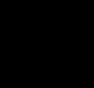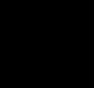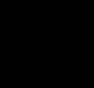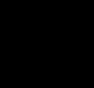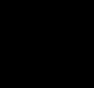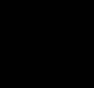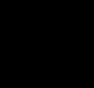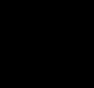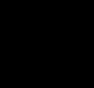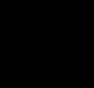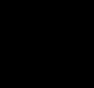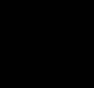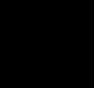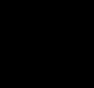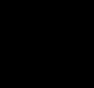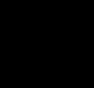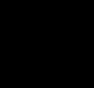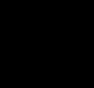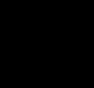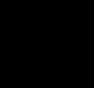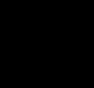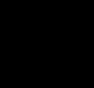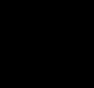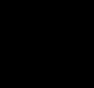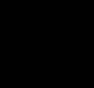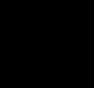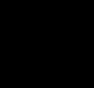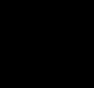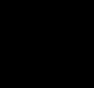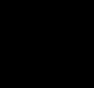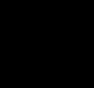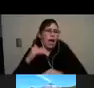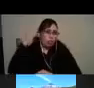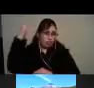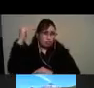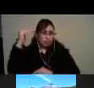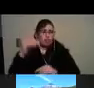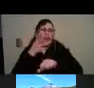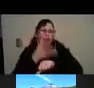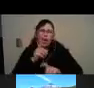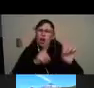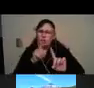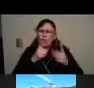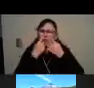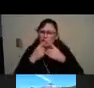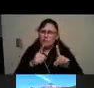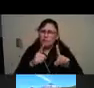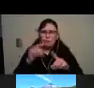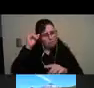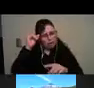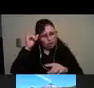del sistema nervioso de la vía piramidal en población infantil y en adultos, hay algunas diferencias, o sea, perdón,